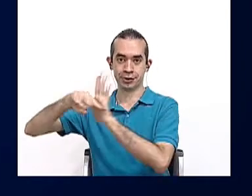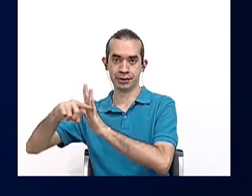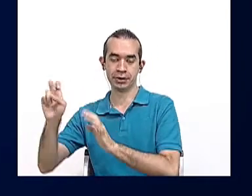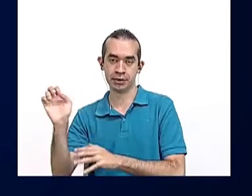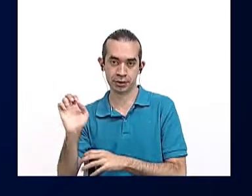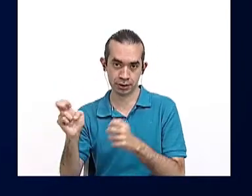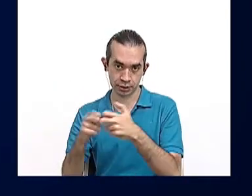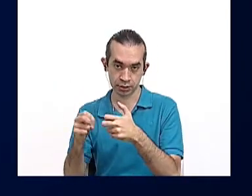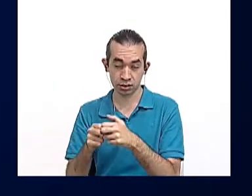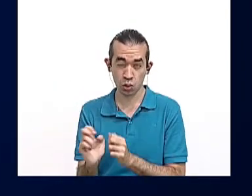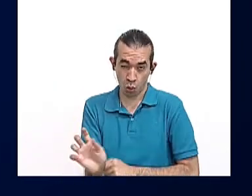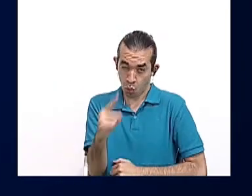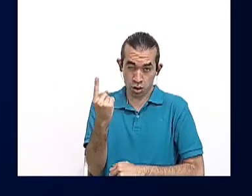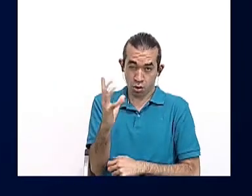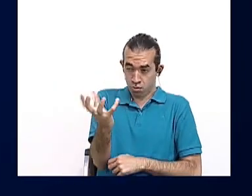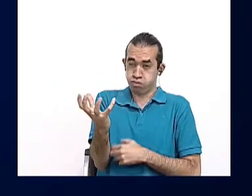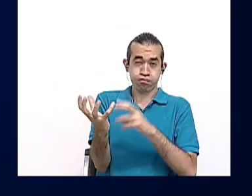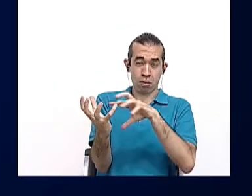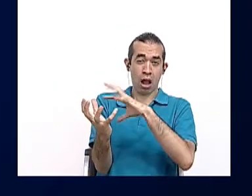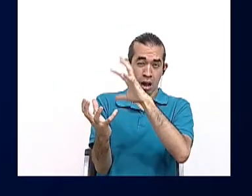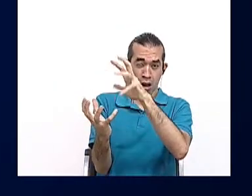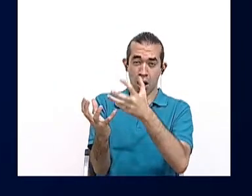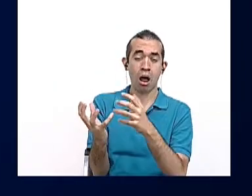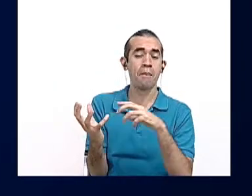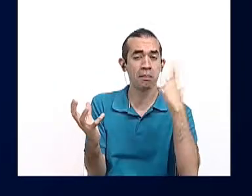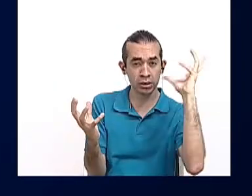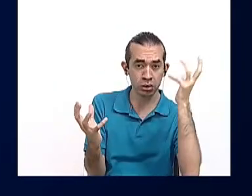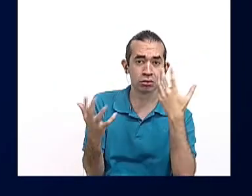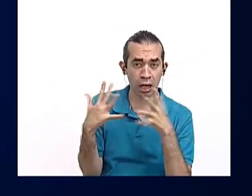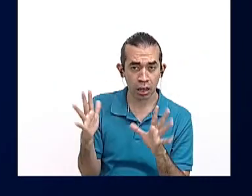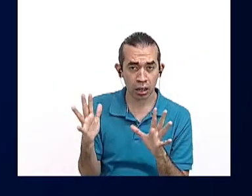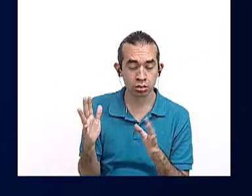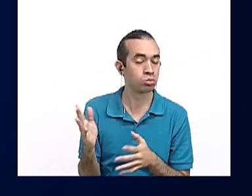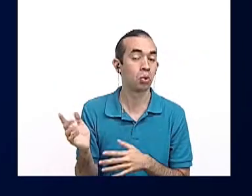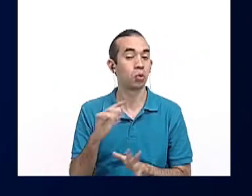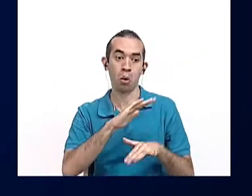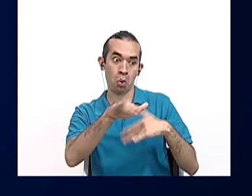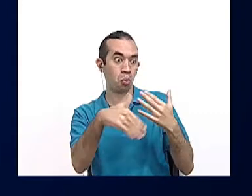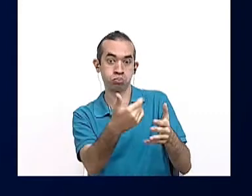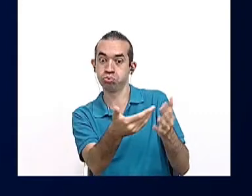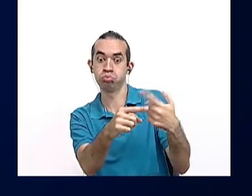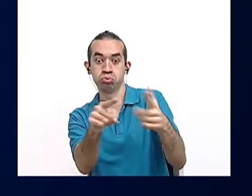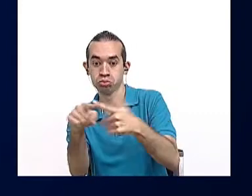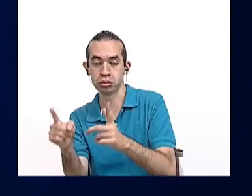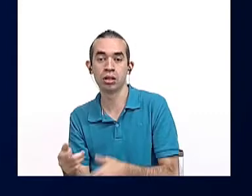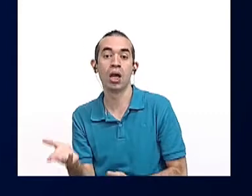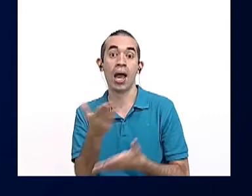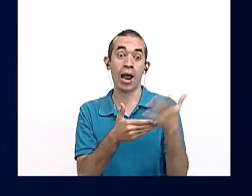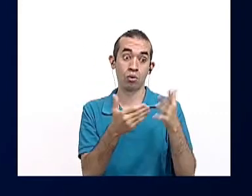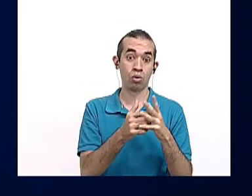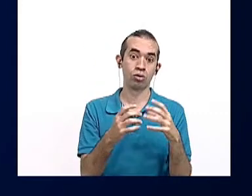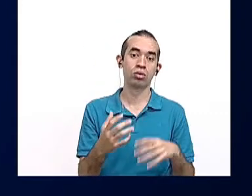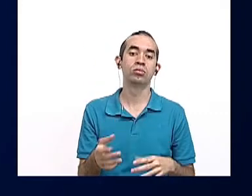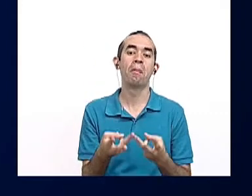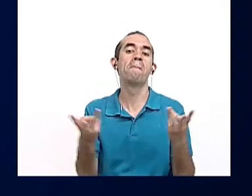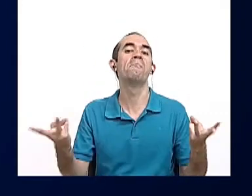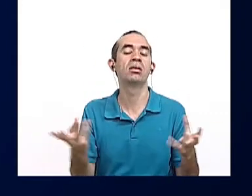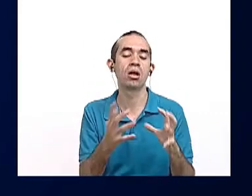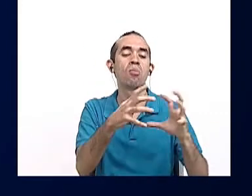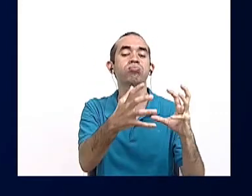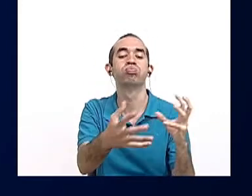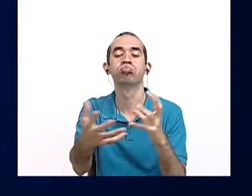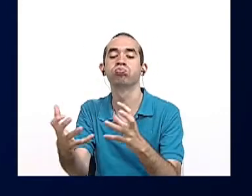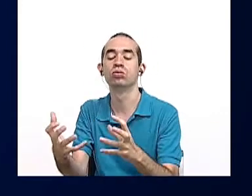se frotan con otros y ganan carga, algunos positiva y otros negativa. Y eso es lo que vamos a estar tratando de